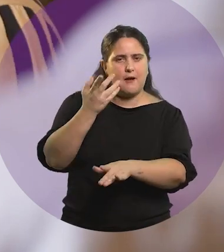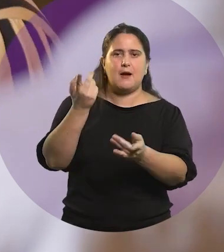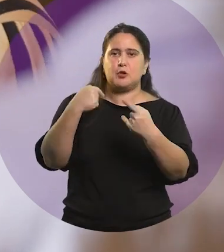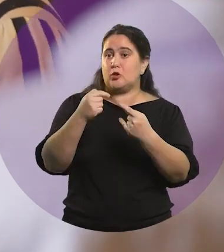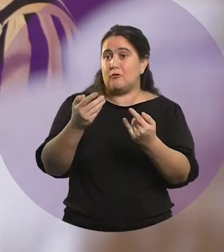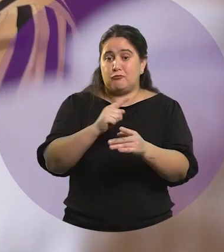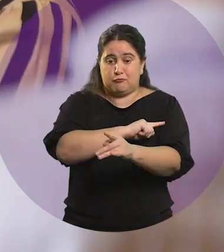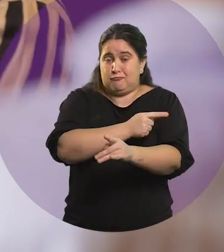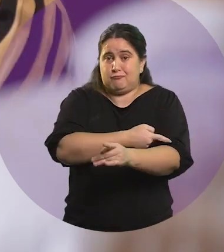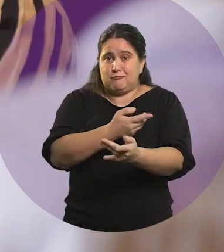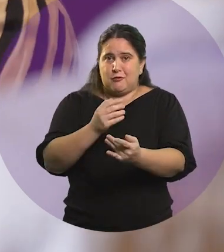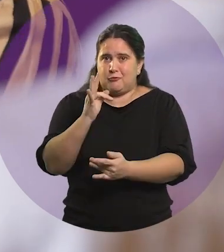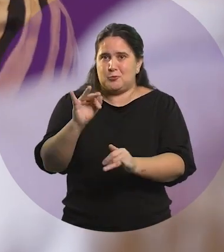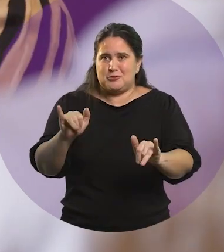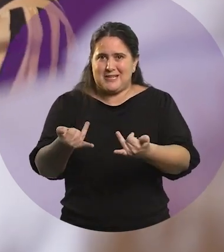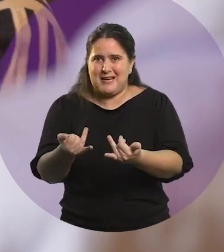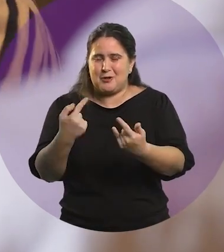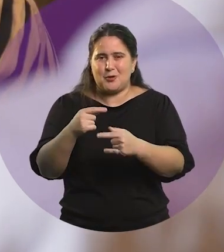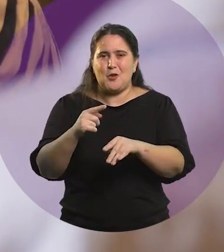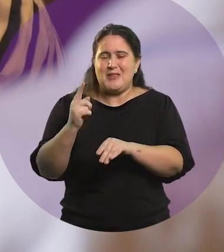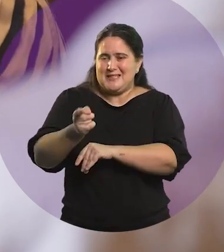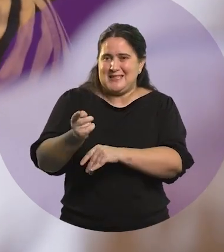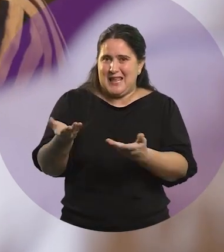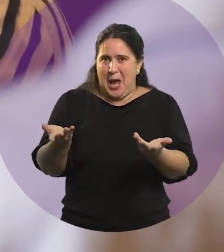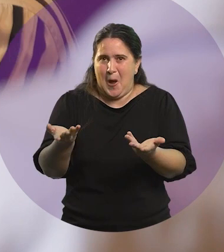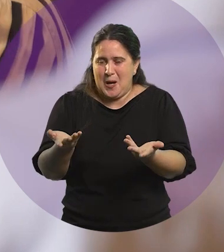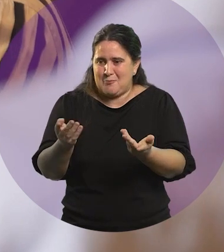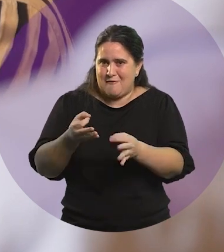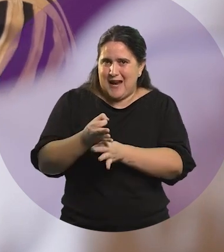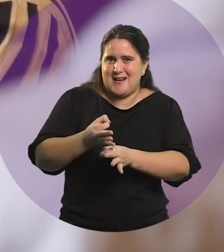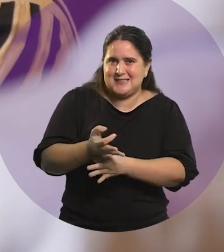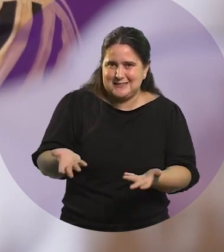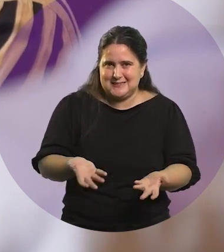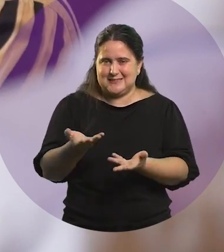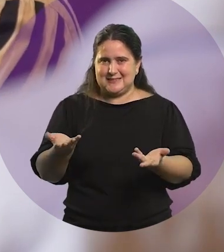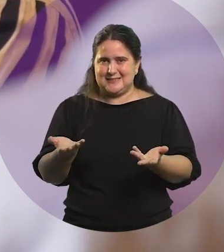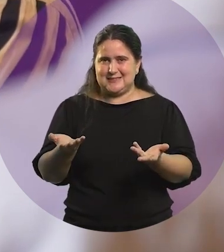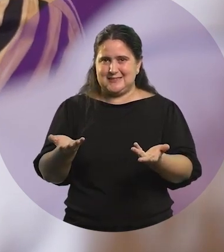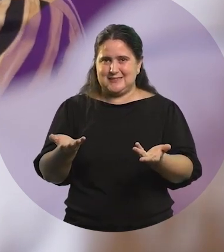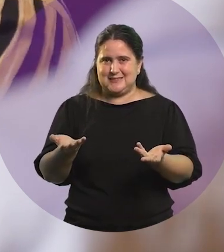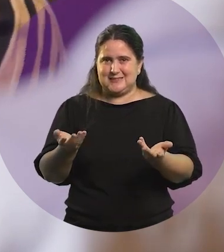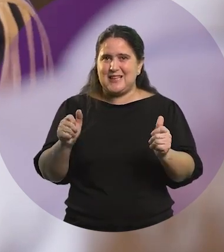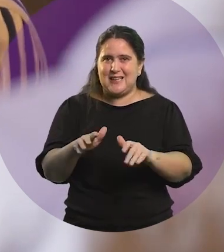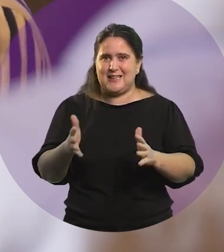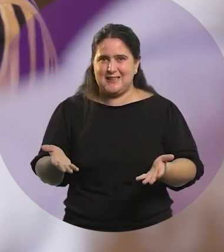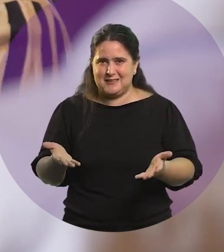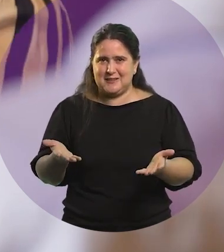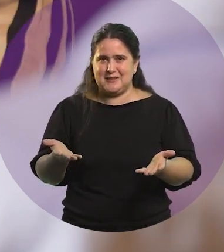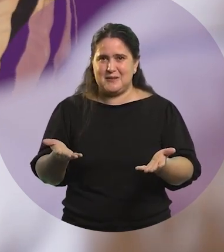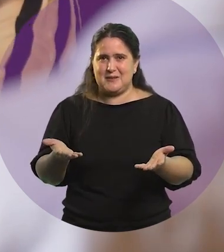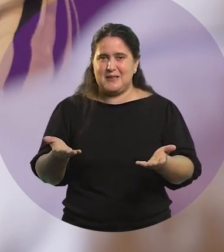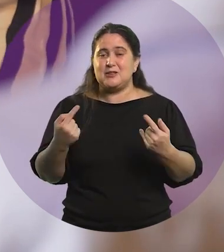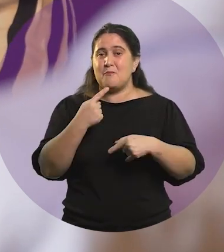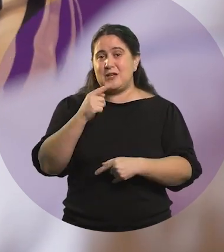el futuro está acá, pero cómo anticipar las necesidades de formación que vamos a tener,